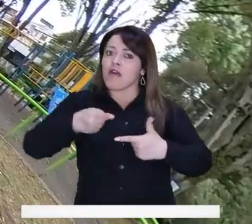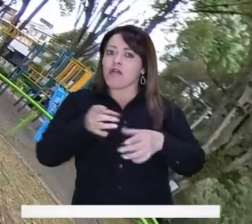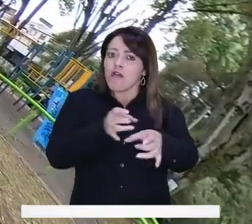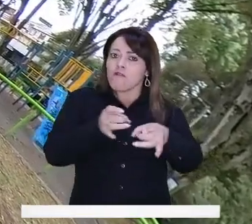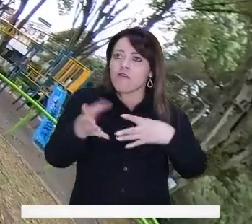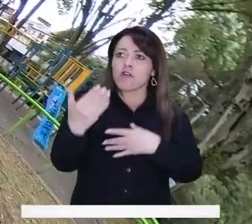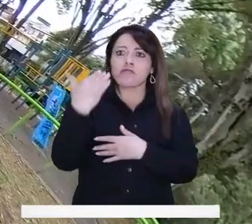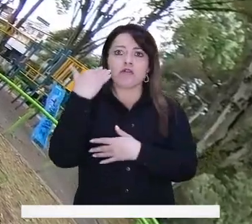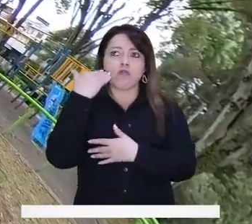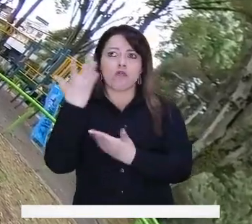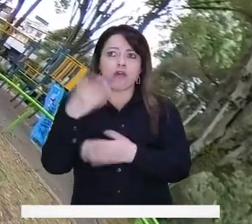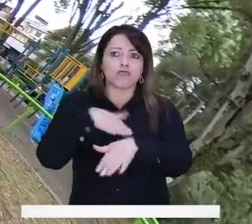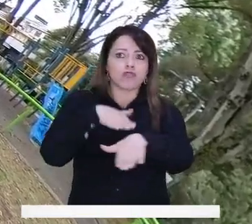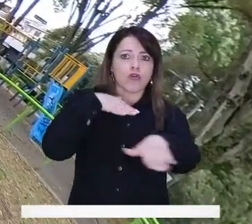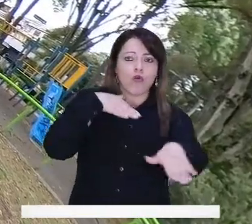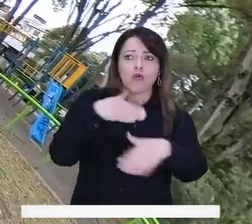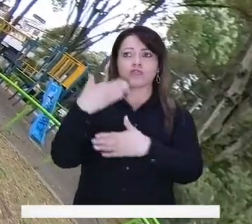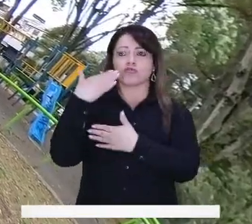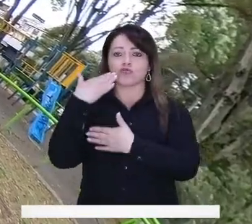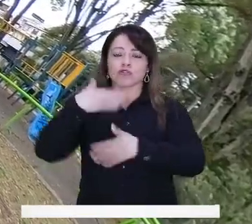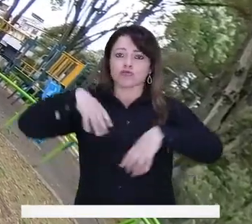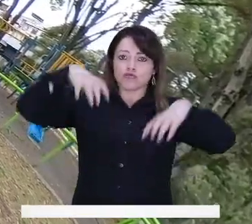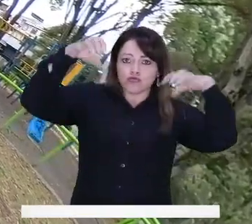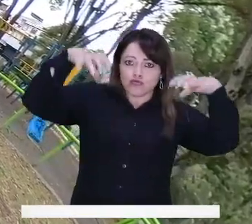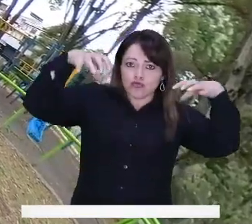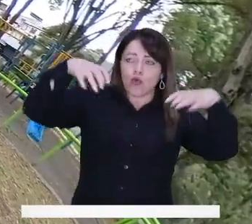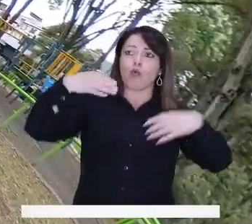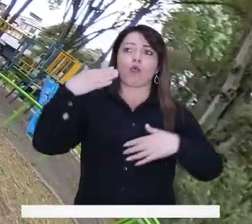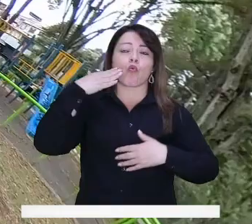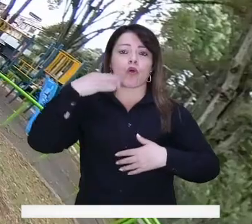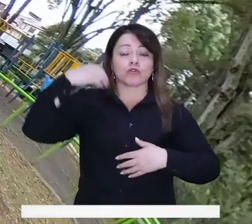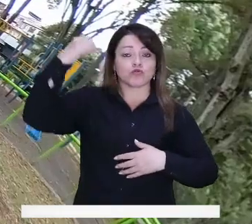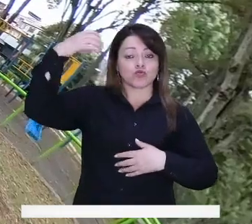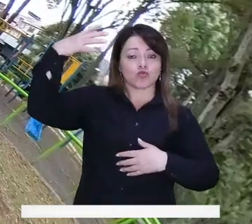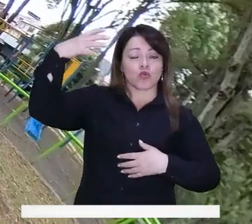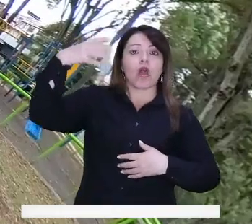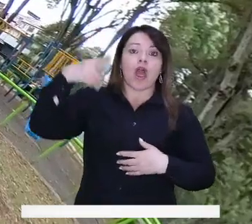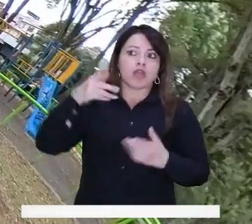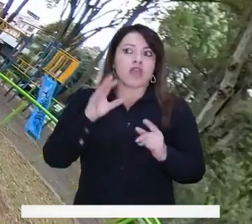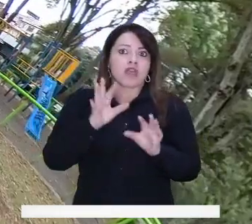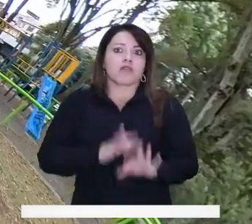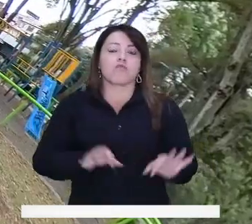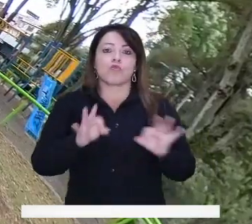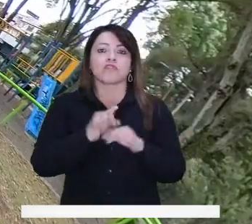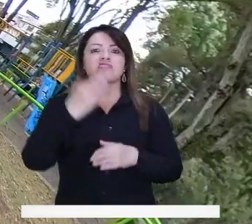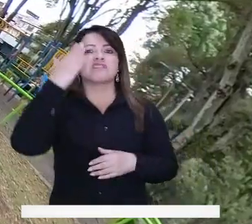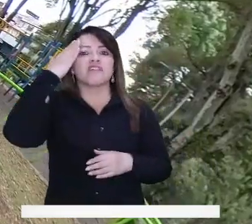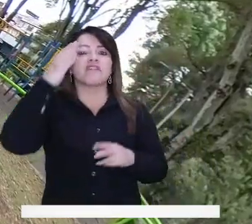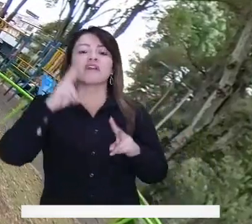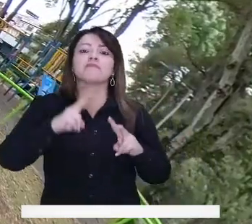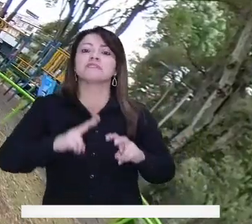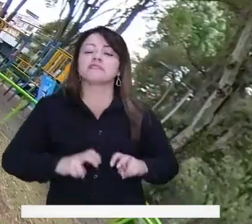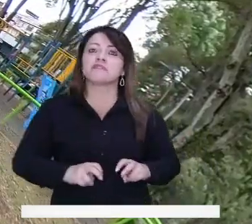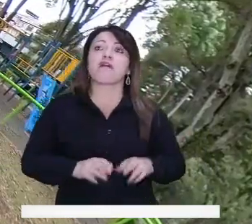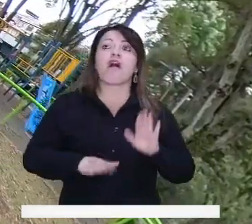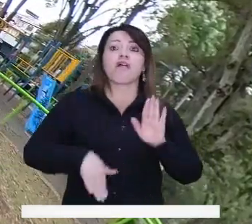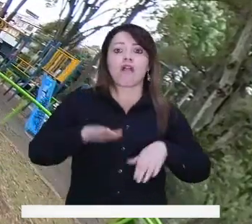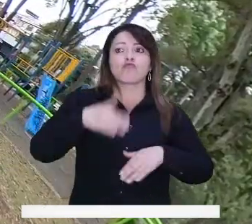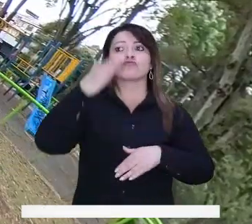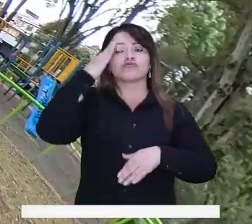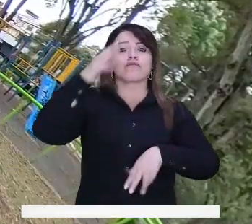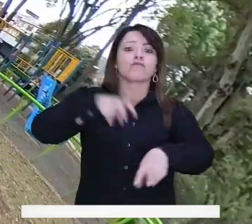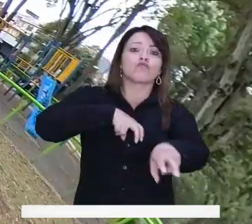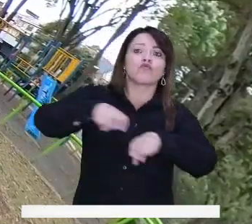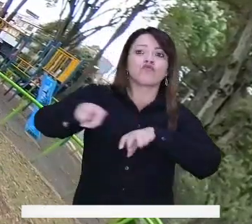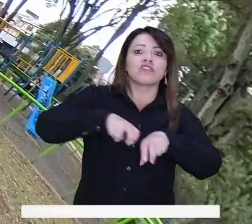y cómo se pueden preparar para trancones, para tener ejercicios más, por ejemplo, en el trabajo de menor movilidad en días en los que se